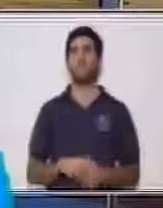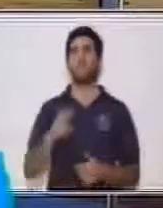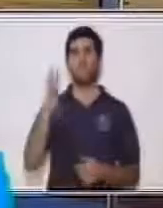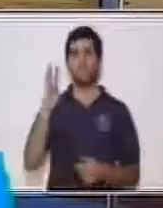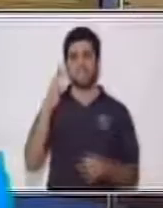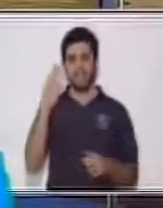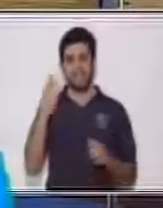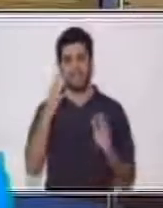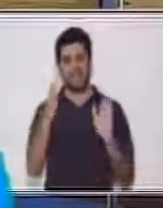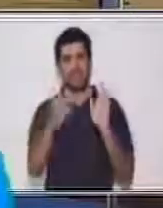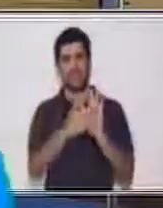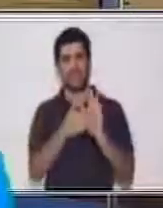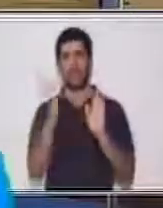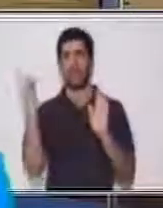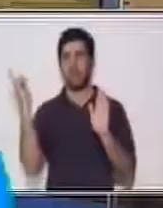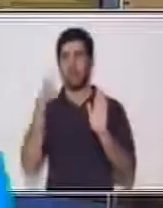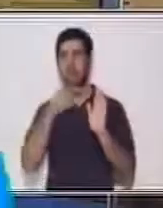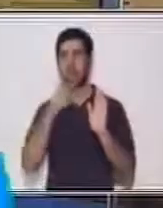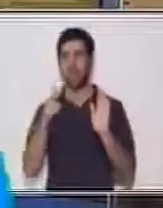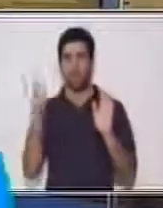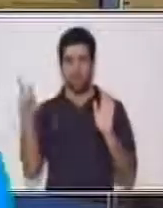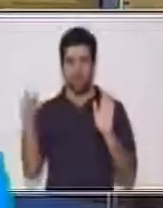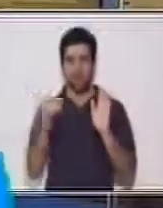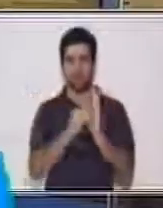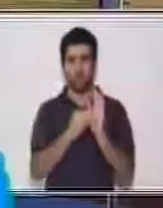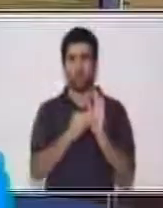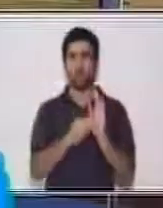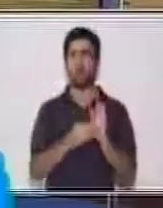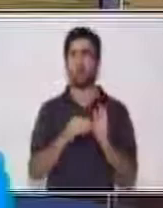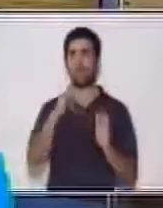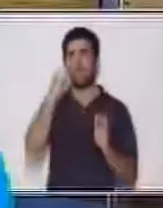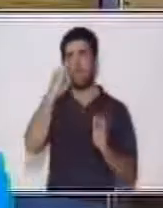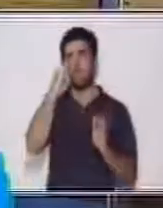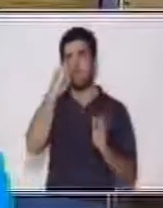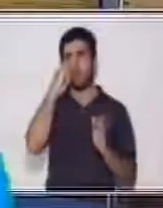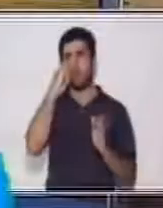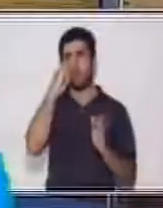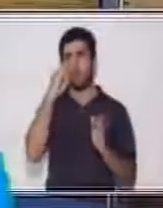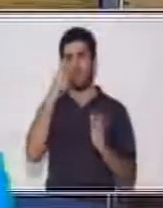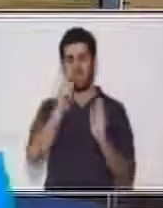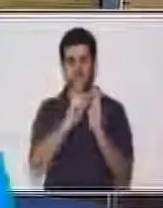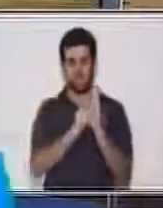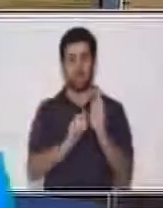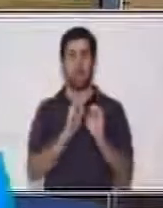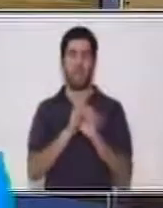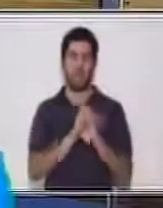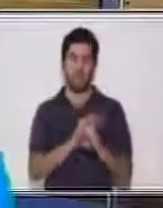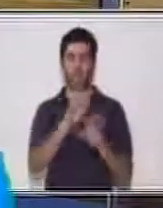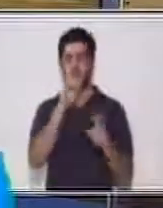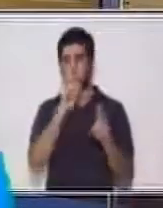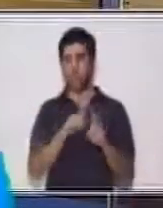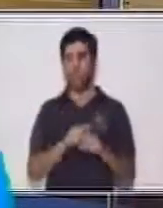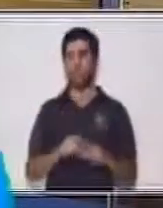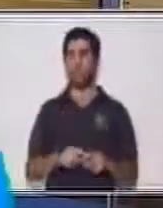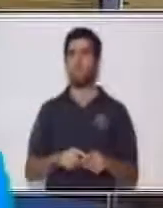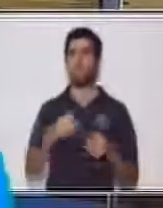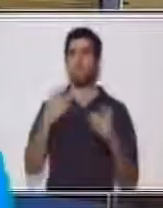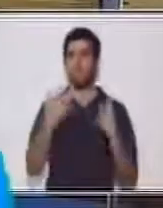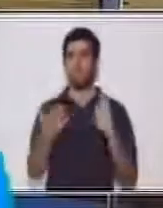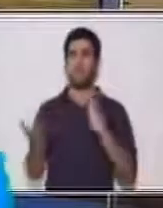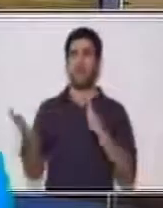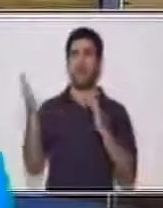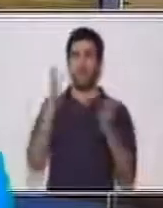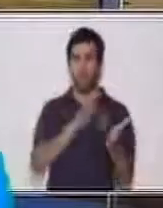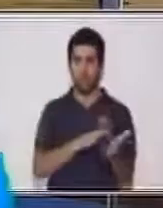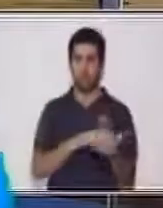a escribir qué es el lenguaje literario. Y vas a colocar también alguno de los ejemplos. Le vamos a dar